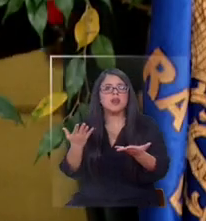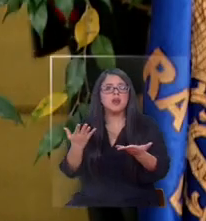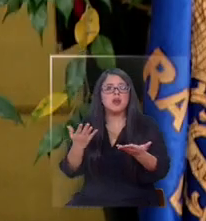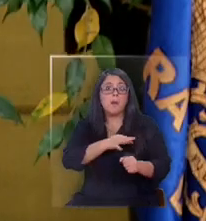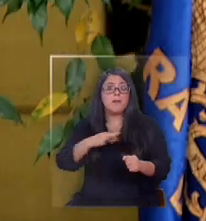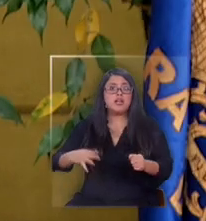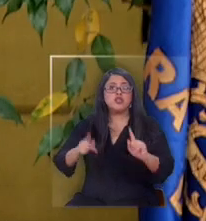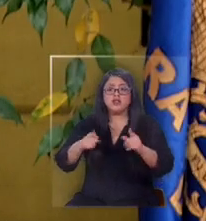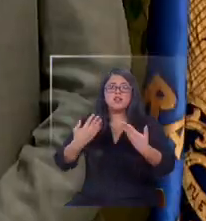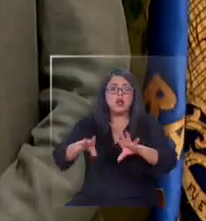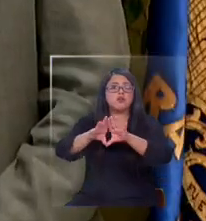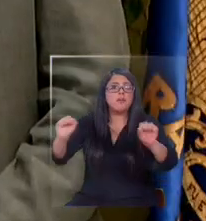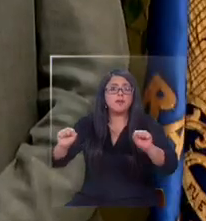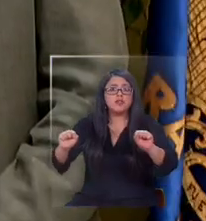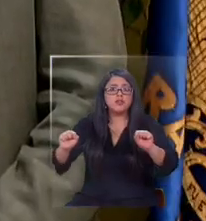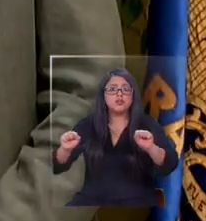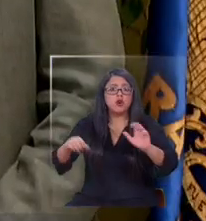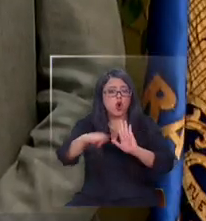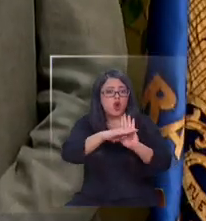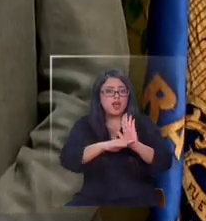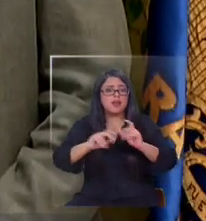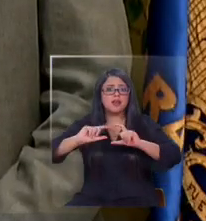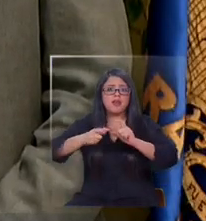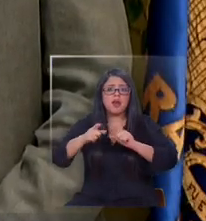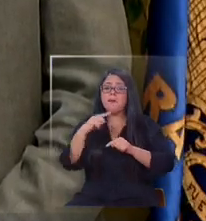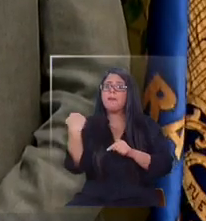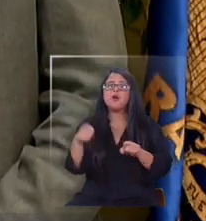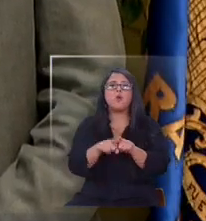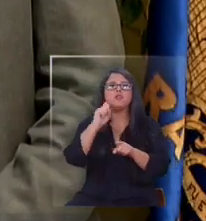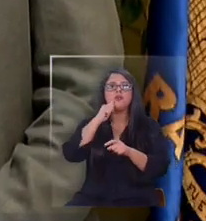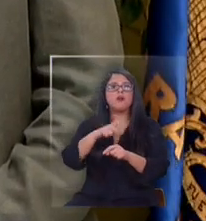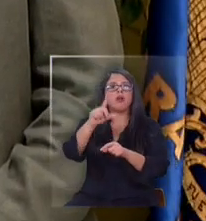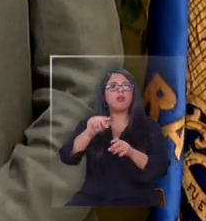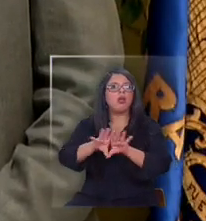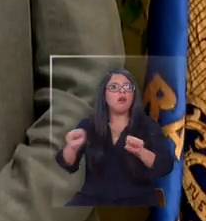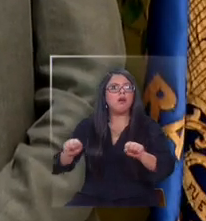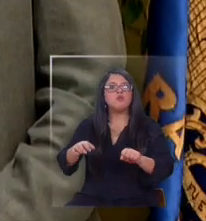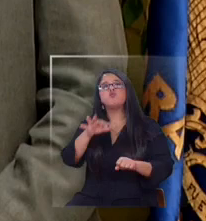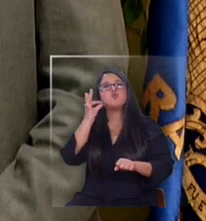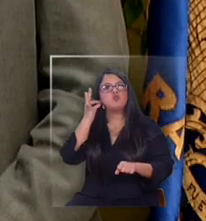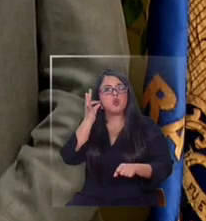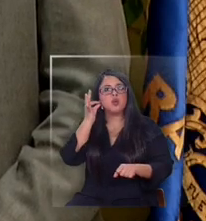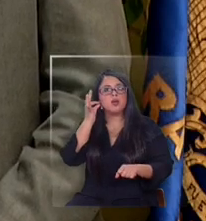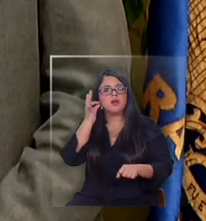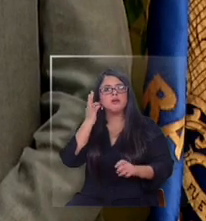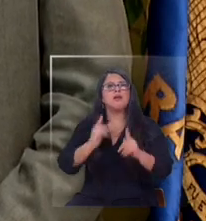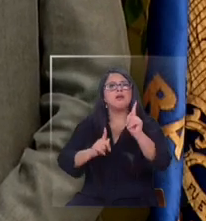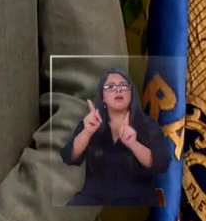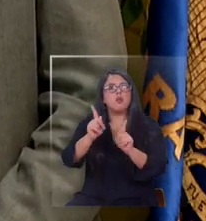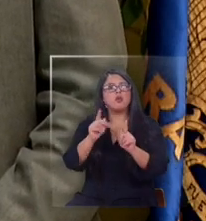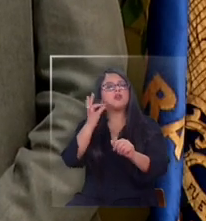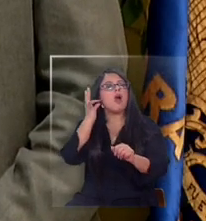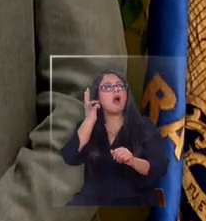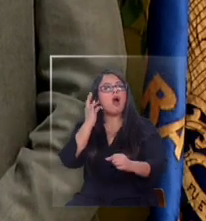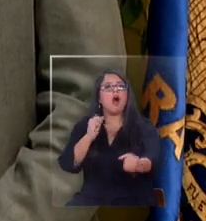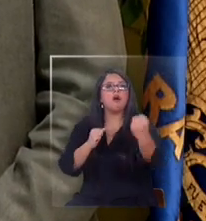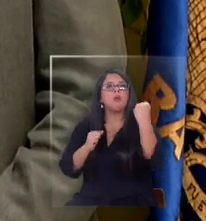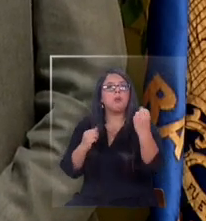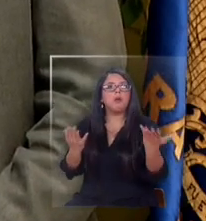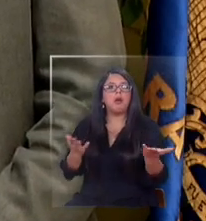comprometida con la agenda de género. Nos parece muy poco comprometido con las mujeres que algunas feministas o